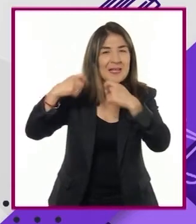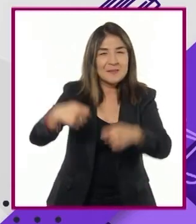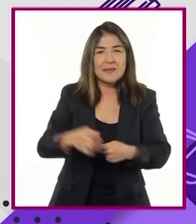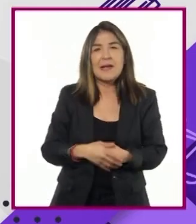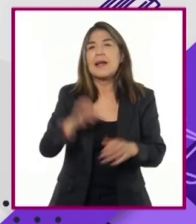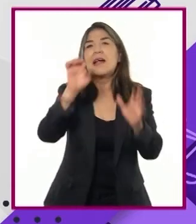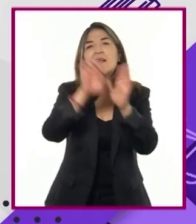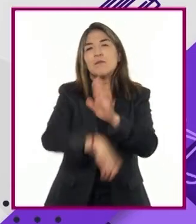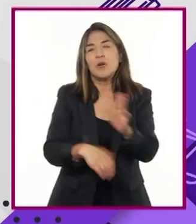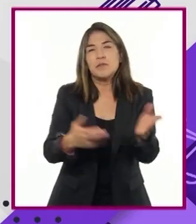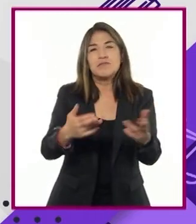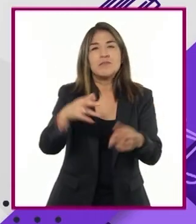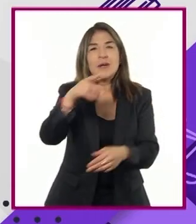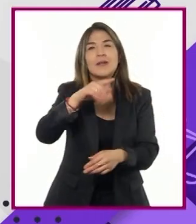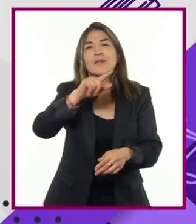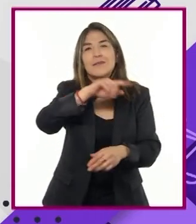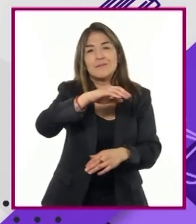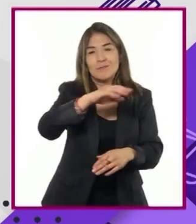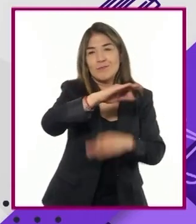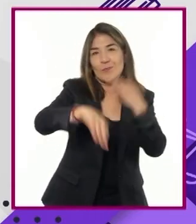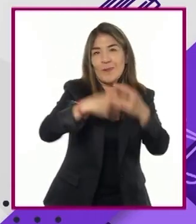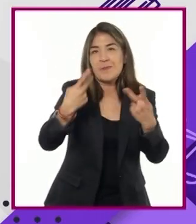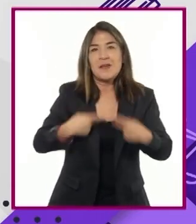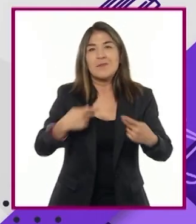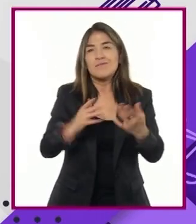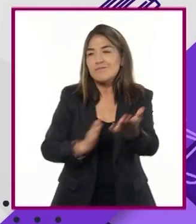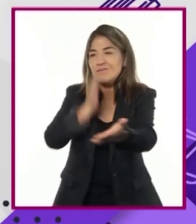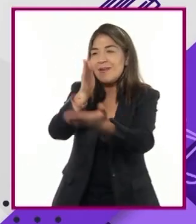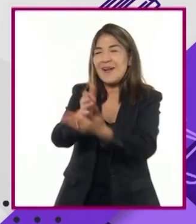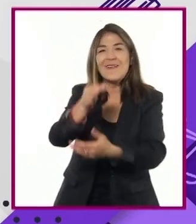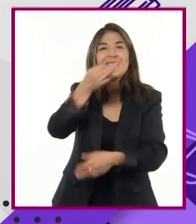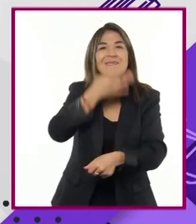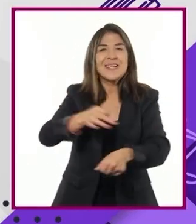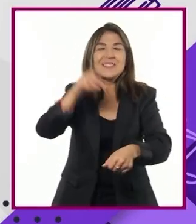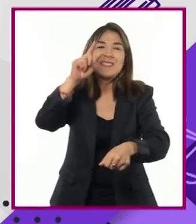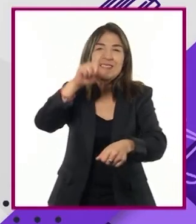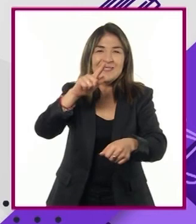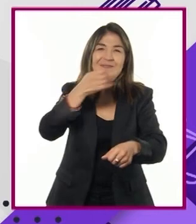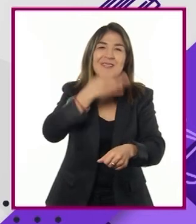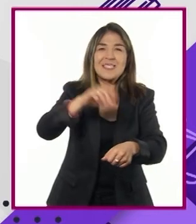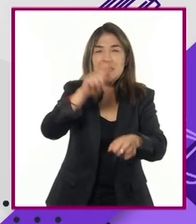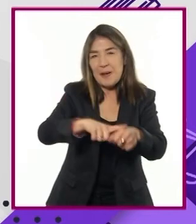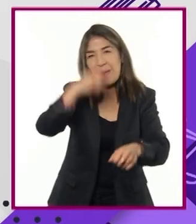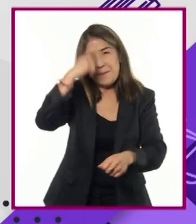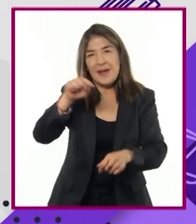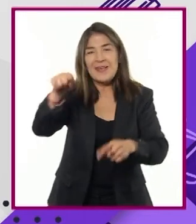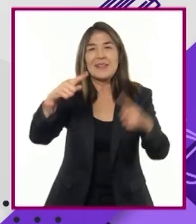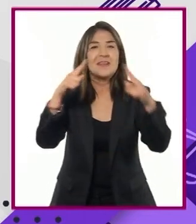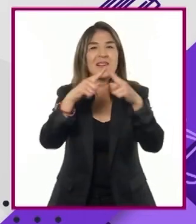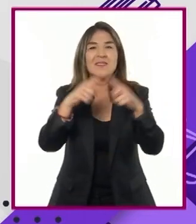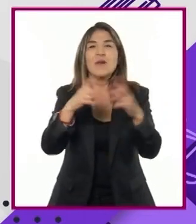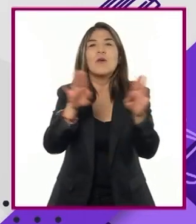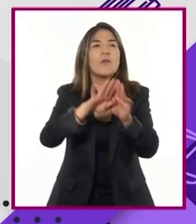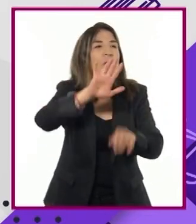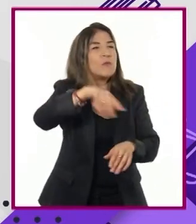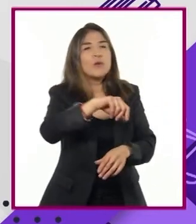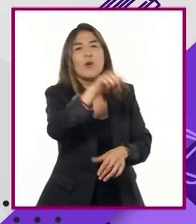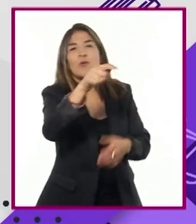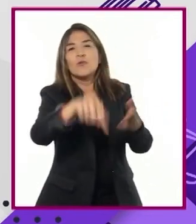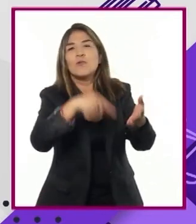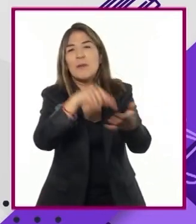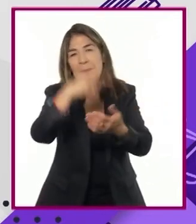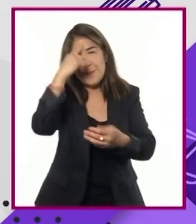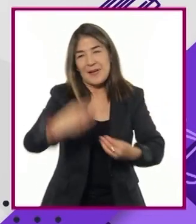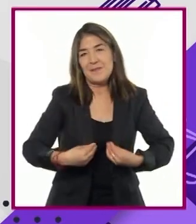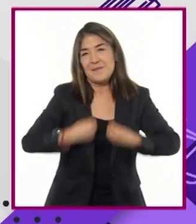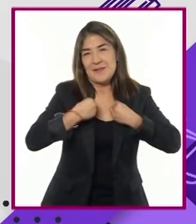podría asistir a la fiesta patronal porque estarían buscando un lugar para mudarse. Algunos piensan en quienes